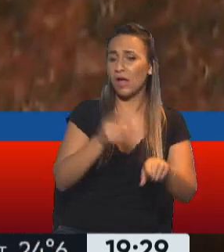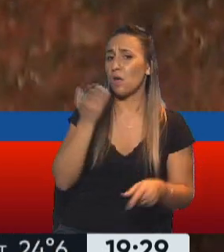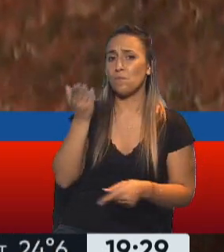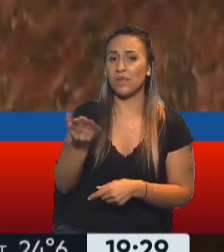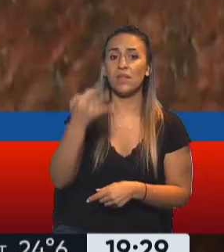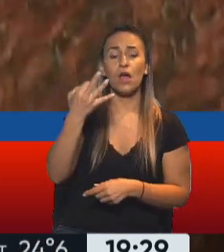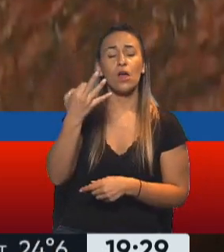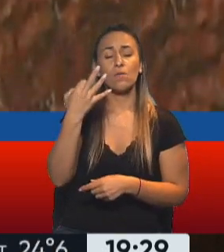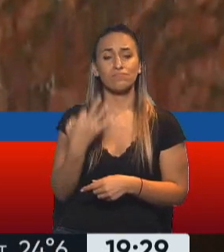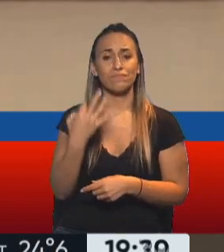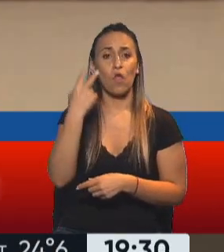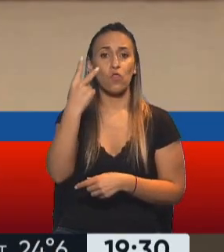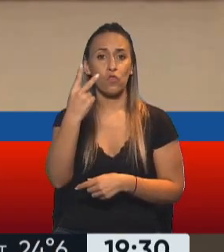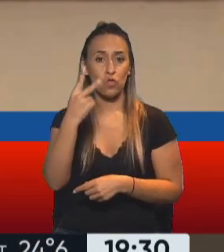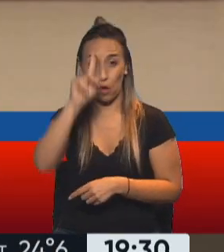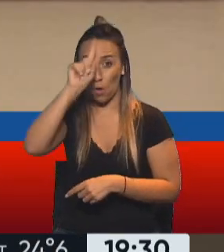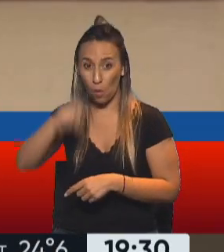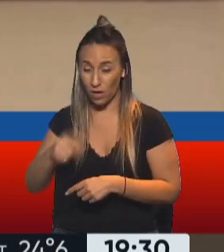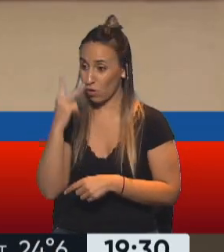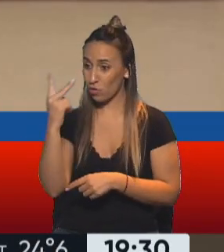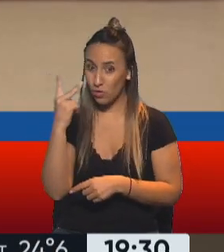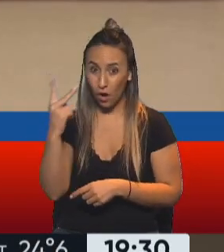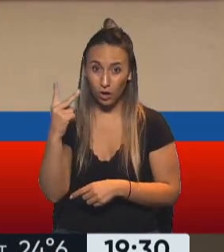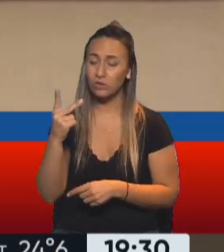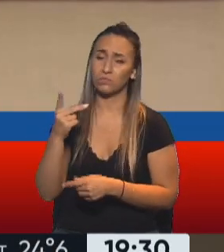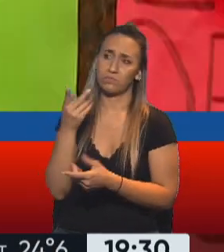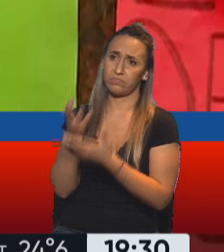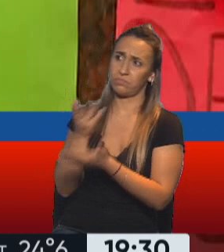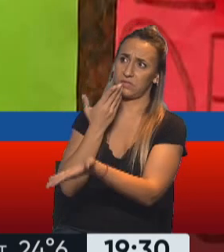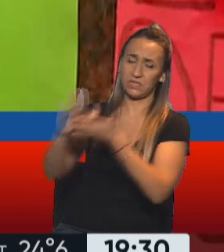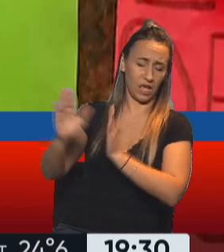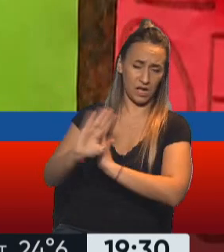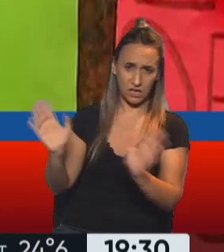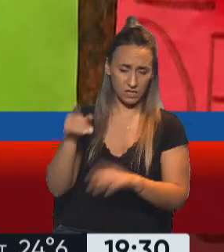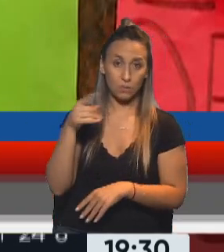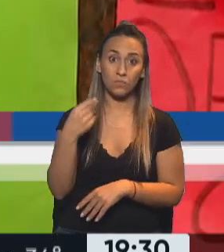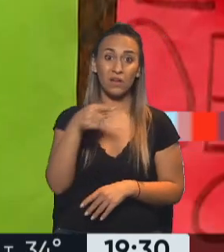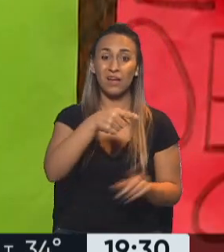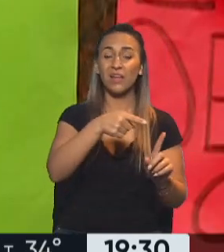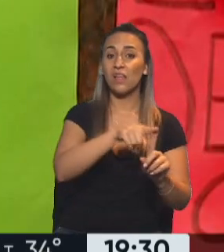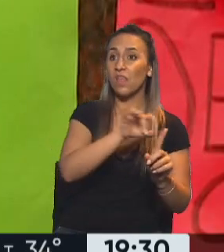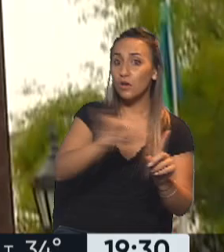2 jueces que desestimaron las denuncias previas contra Martínez.